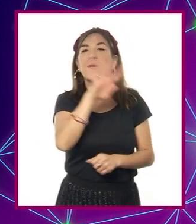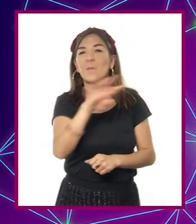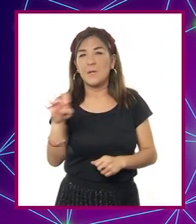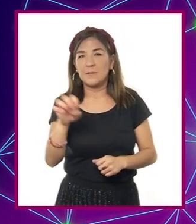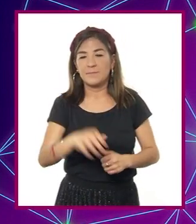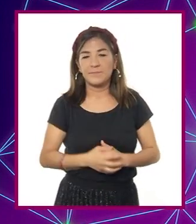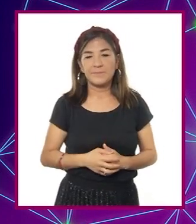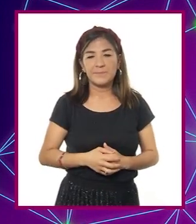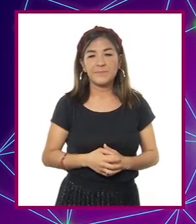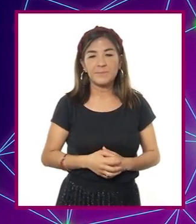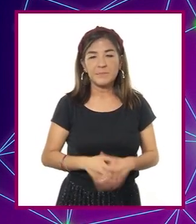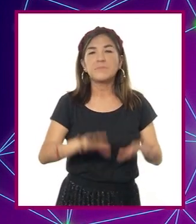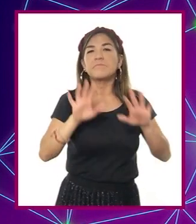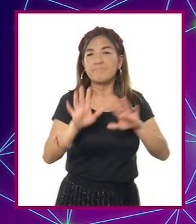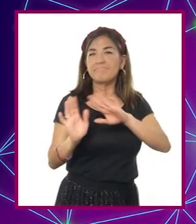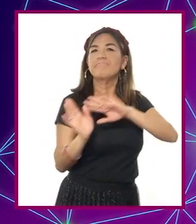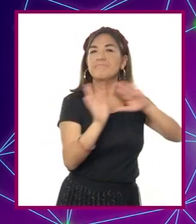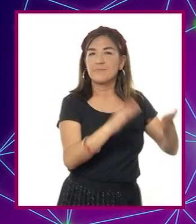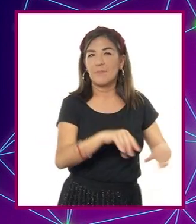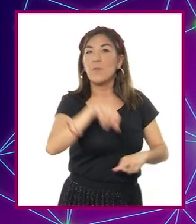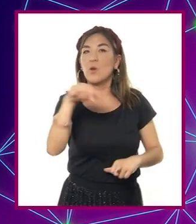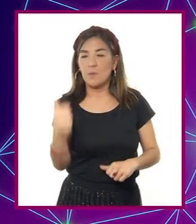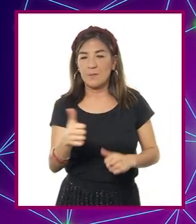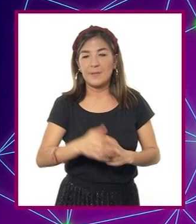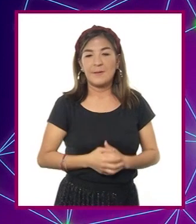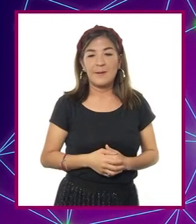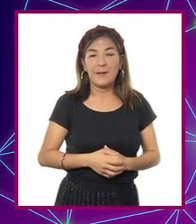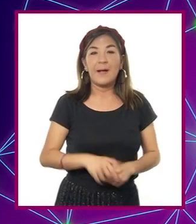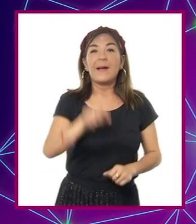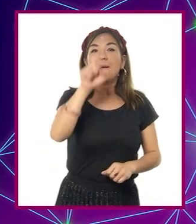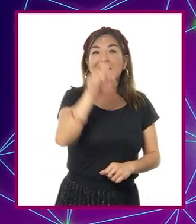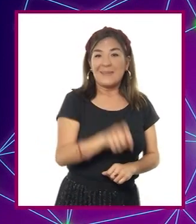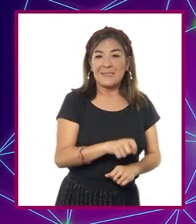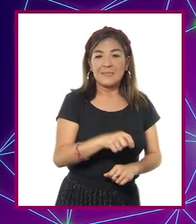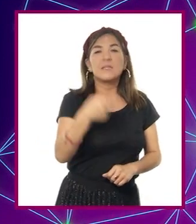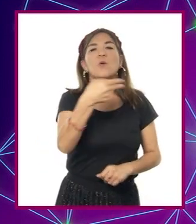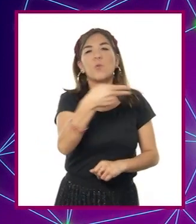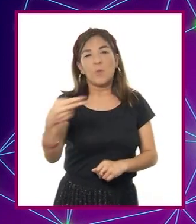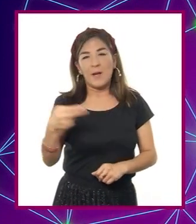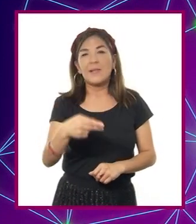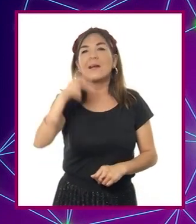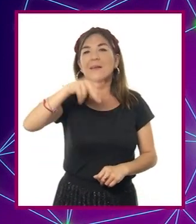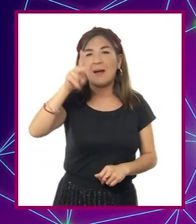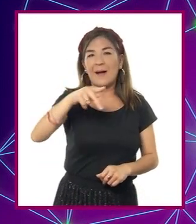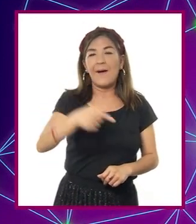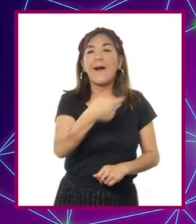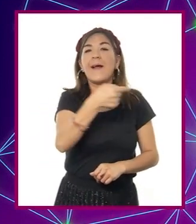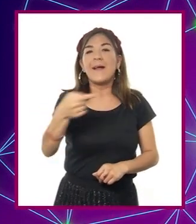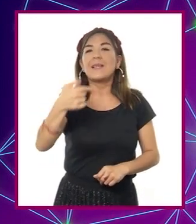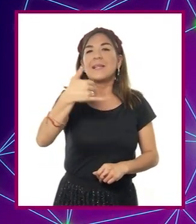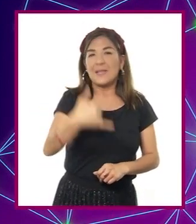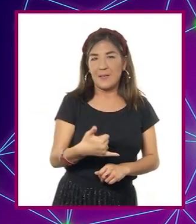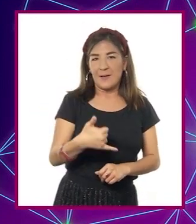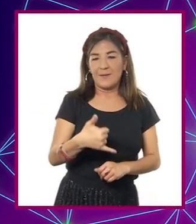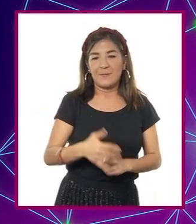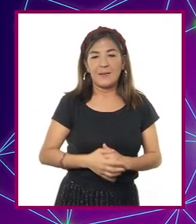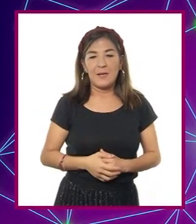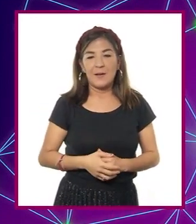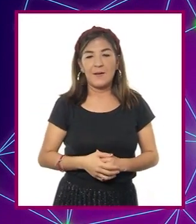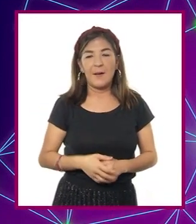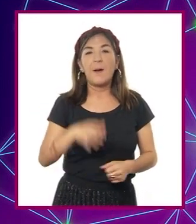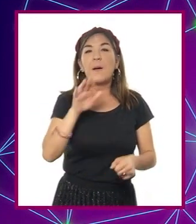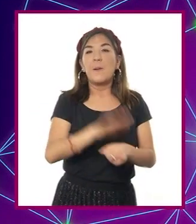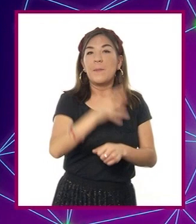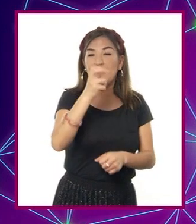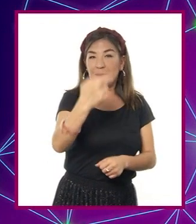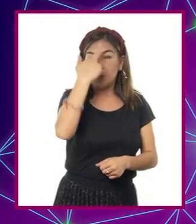5400. Por otro lado, también sabemos que X es igual a K entre Y, por lo